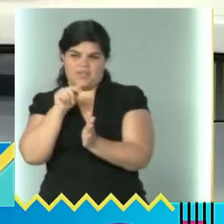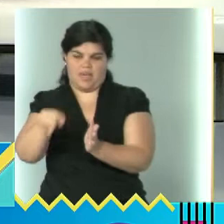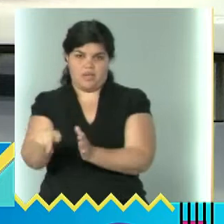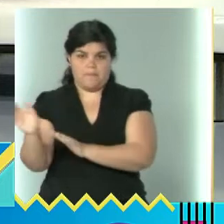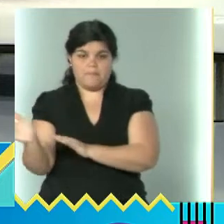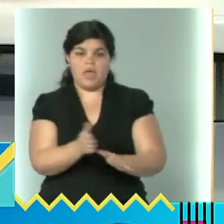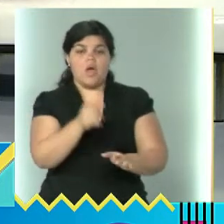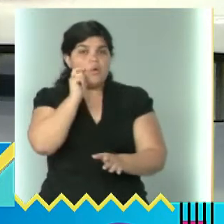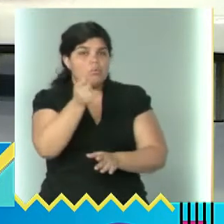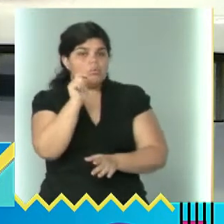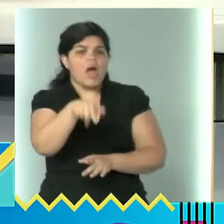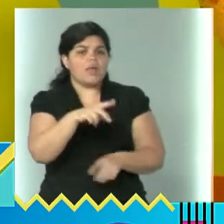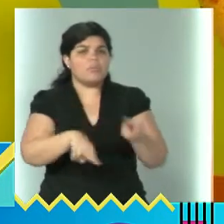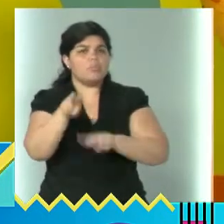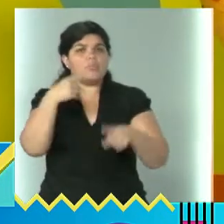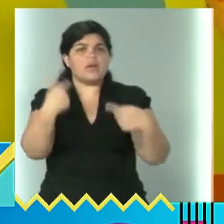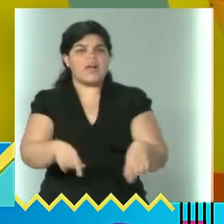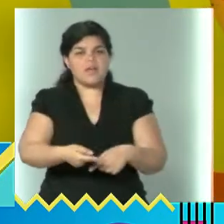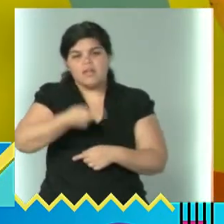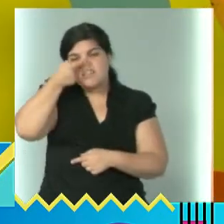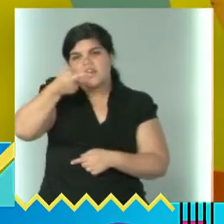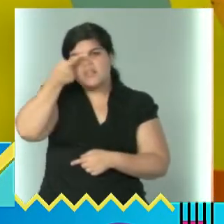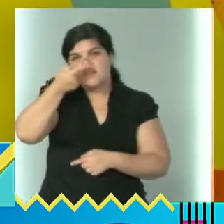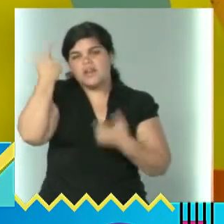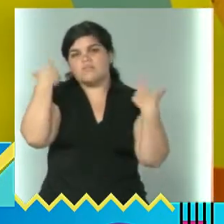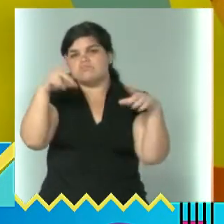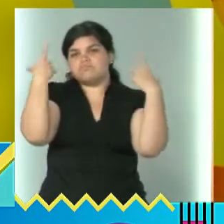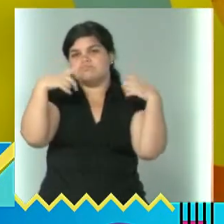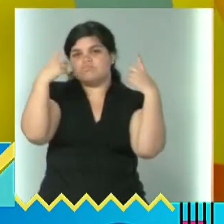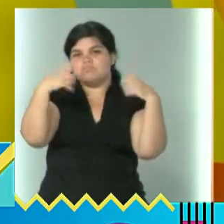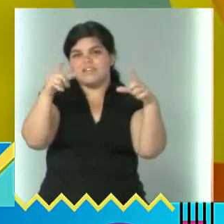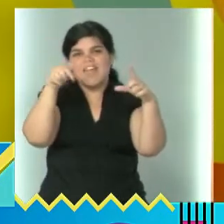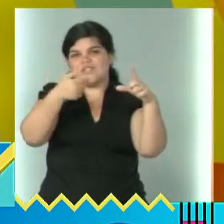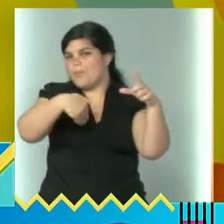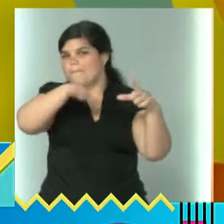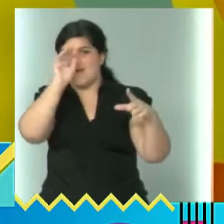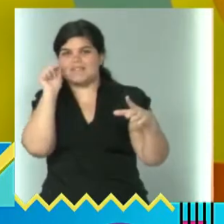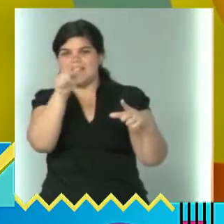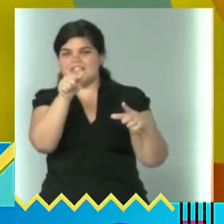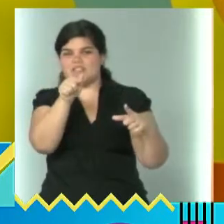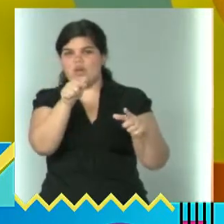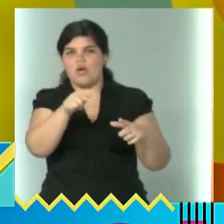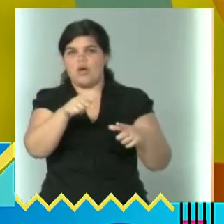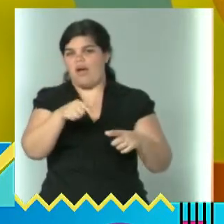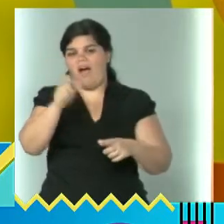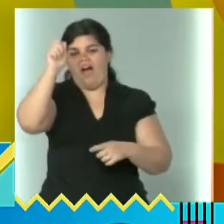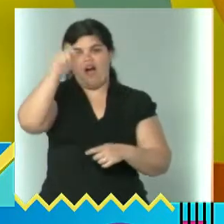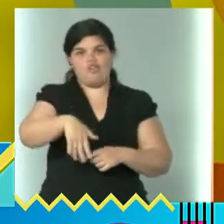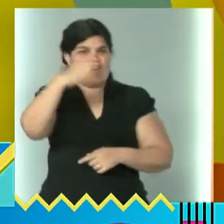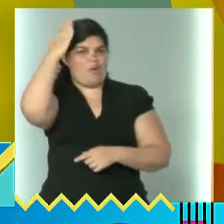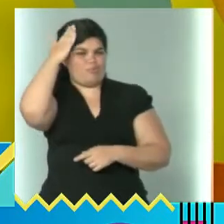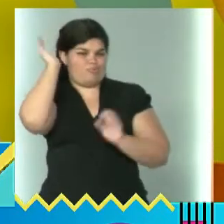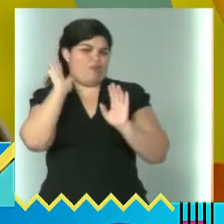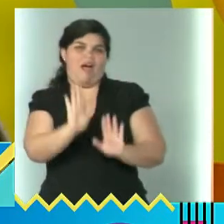la actitud de entretenimiento, que es el gran ganador de la cultura contemporánea.